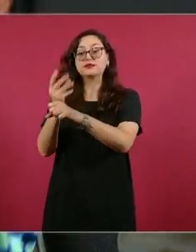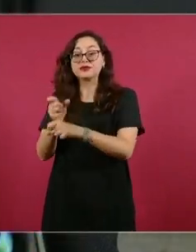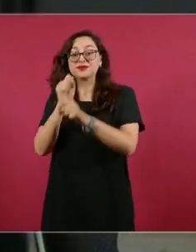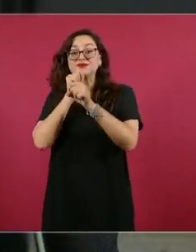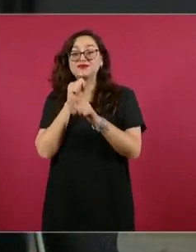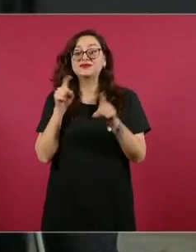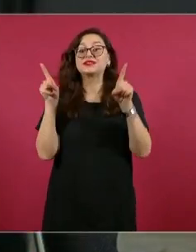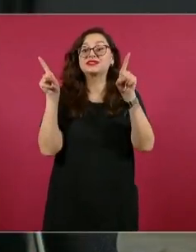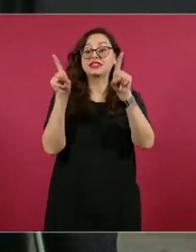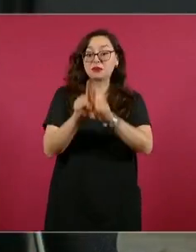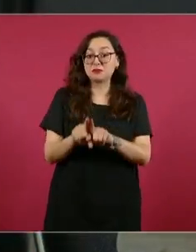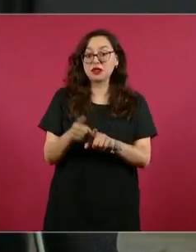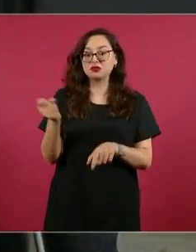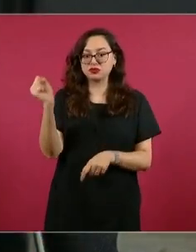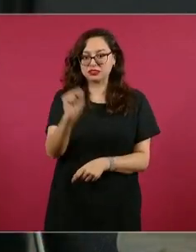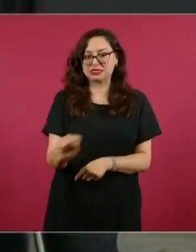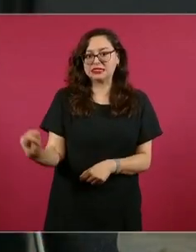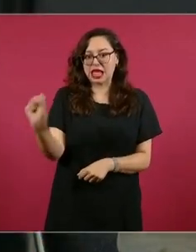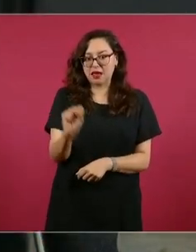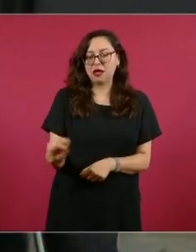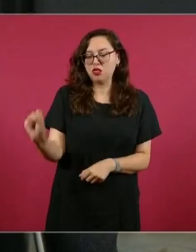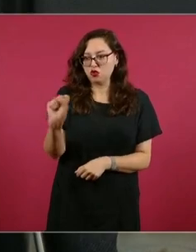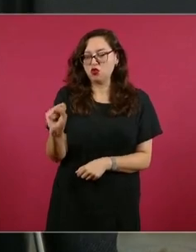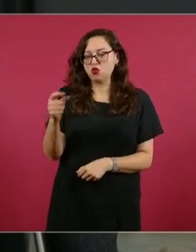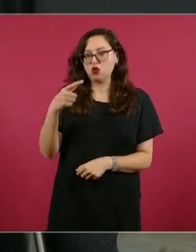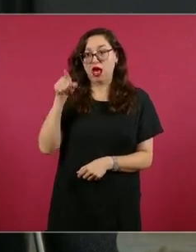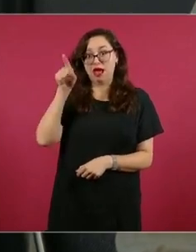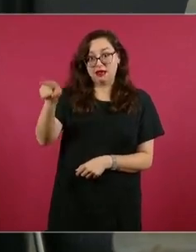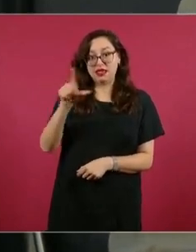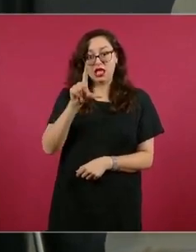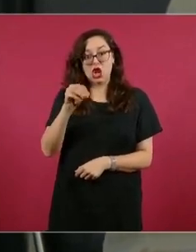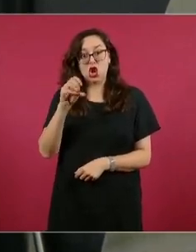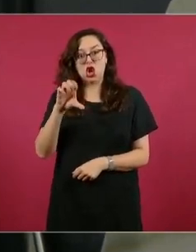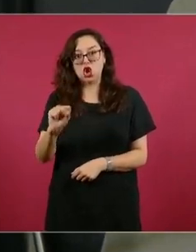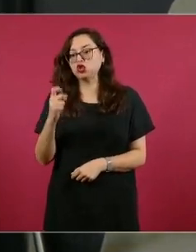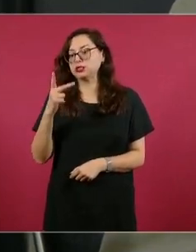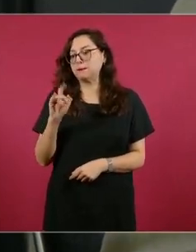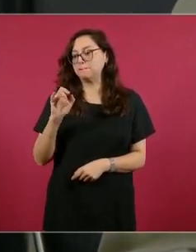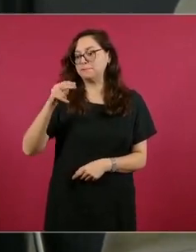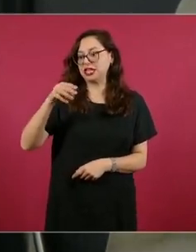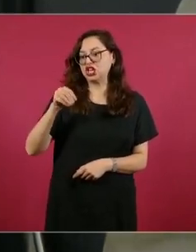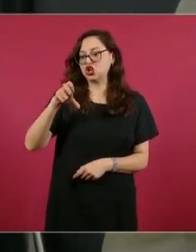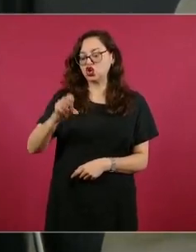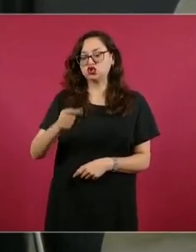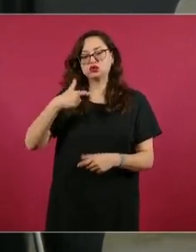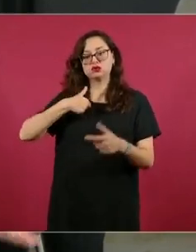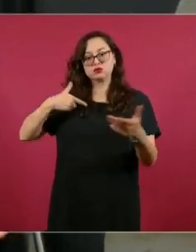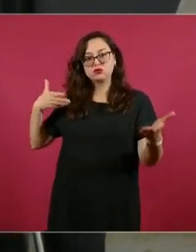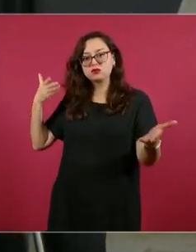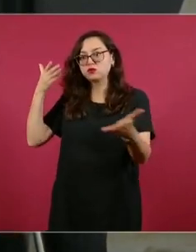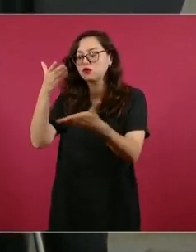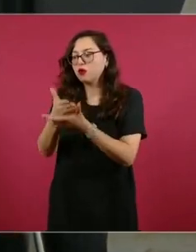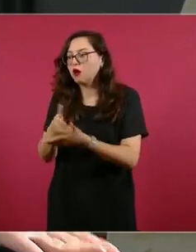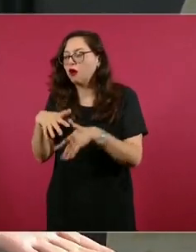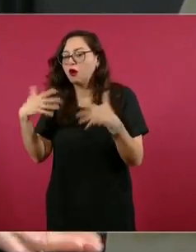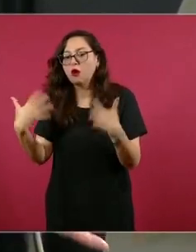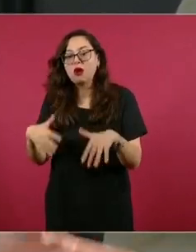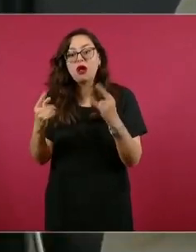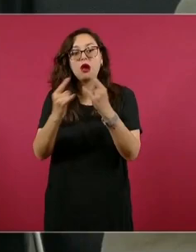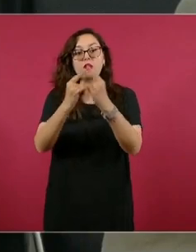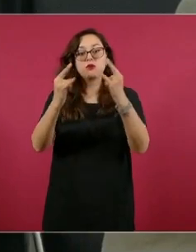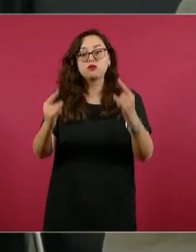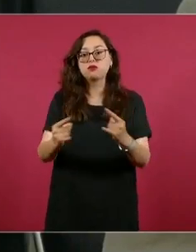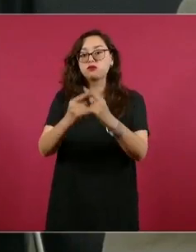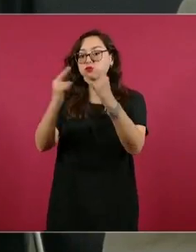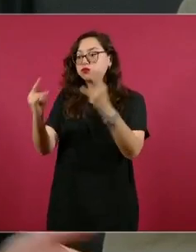vendimia donde bajan todos los productores de este programa que usted también implementó, dan precios muy económicos, perdón si hago